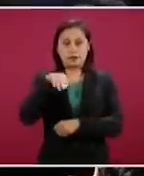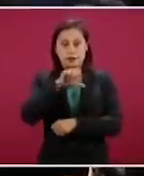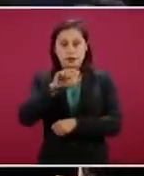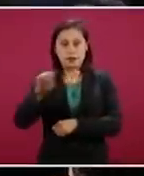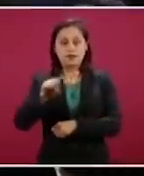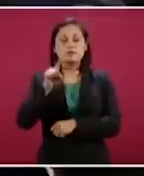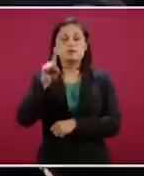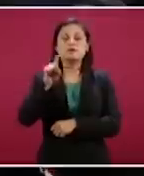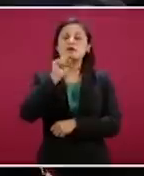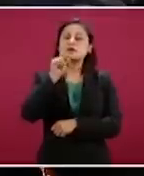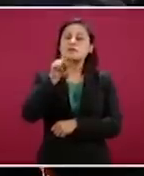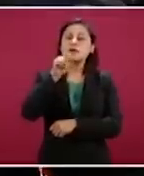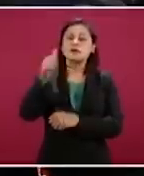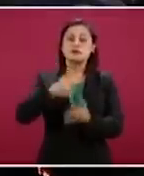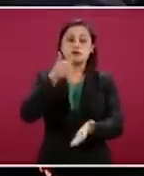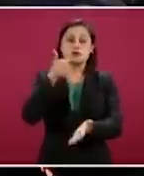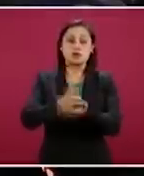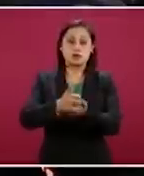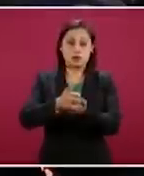Hidalgo.